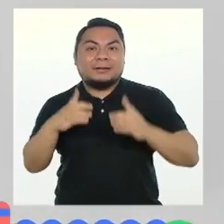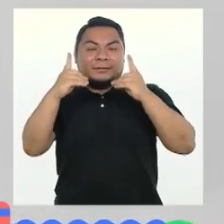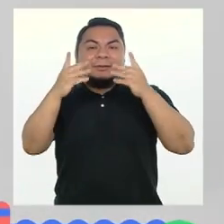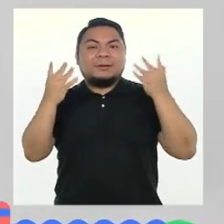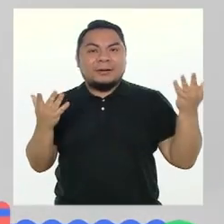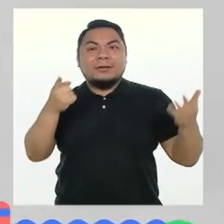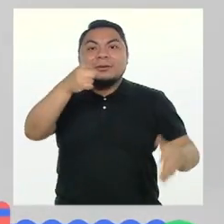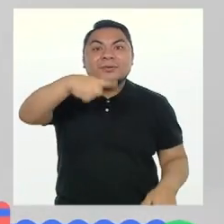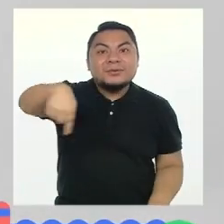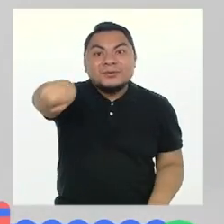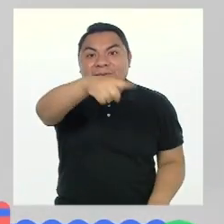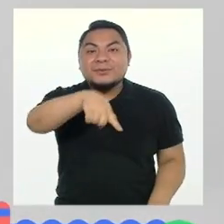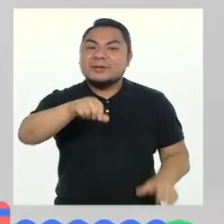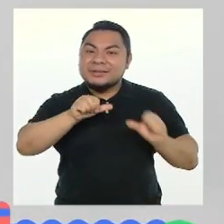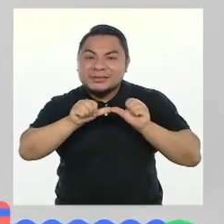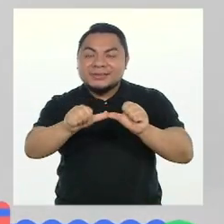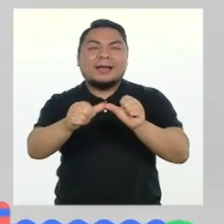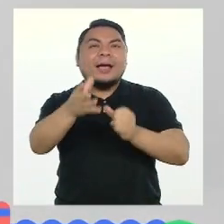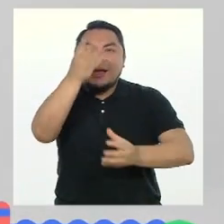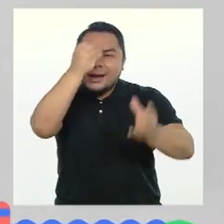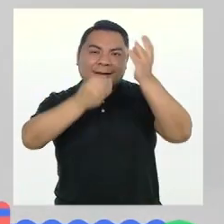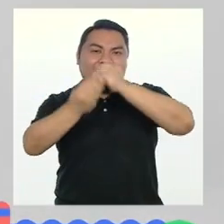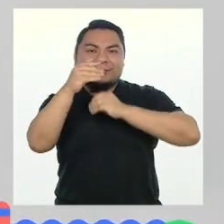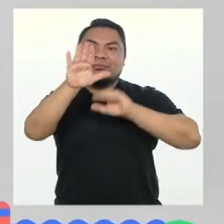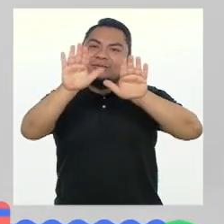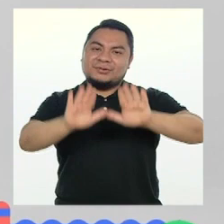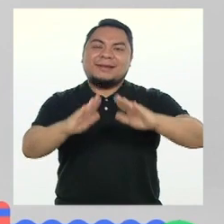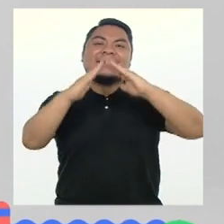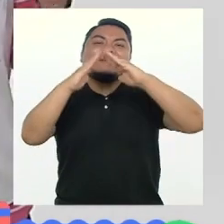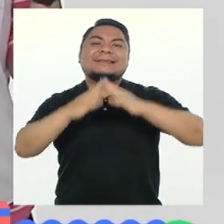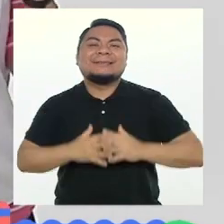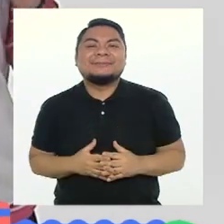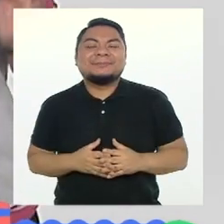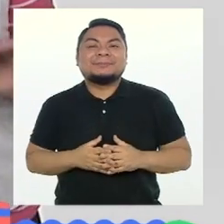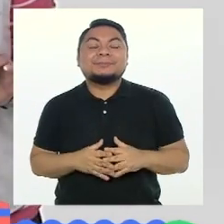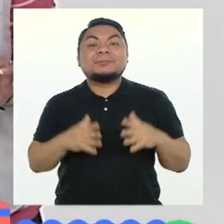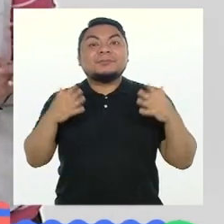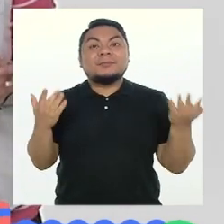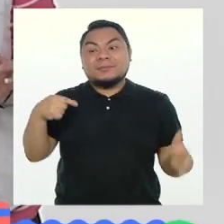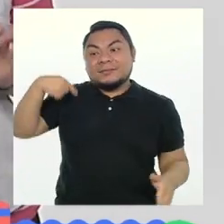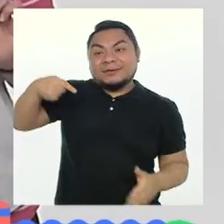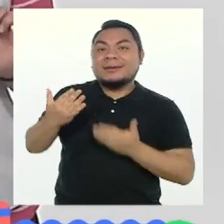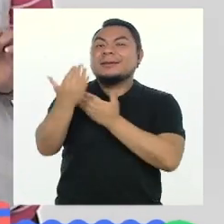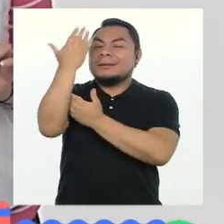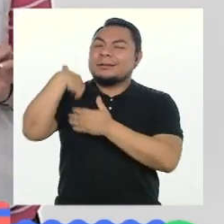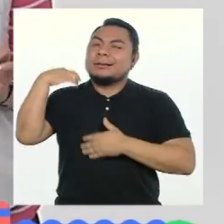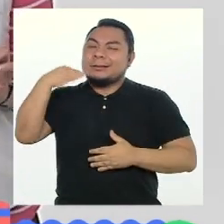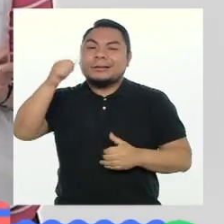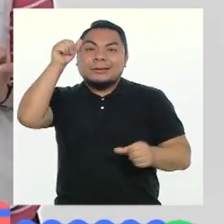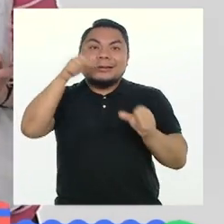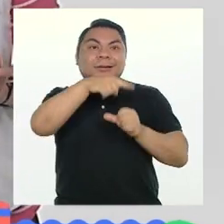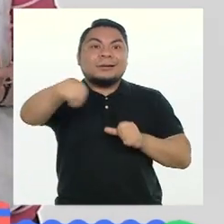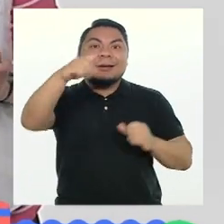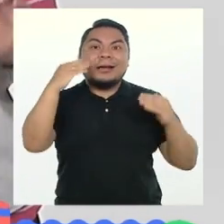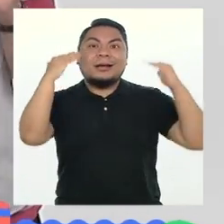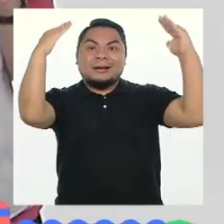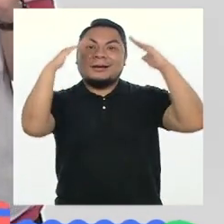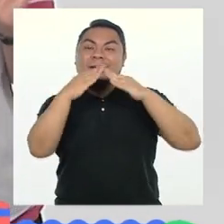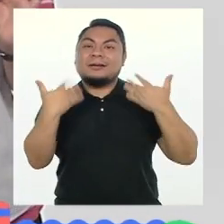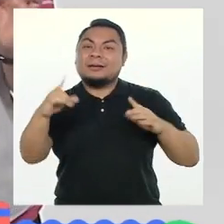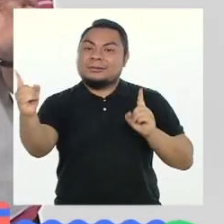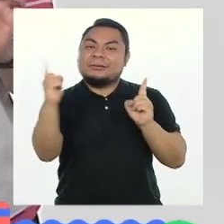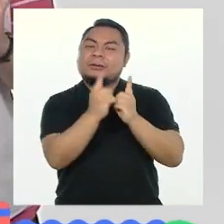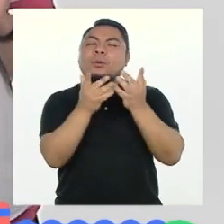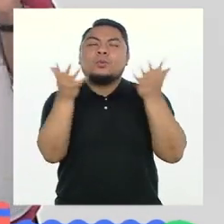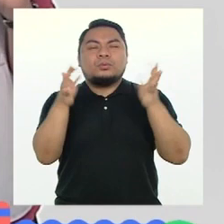Educación para que ustedes sigan con sus aprendizajes desde casa. Y como cada mañana, les recuerdo a los adultos de la casa que